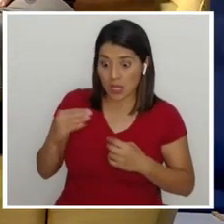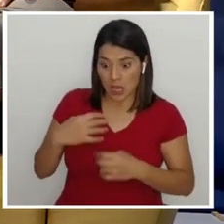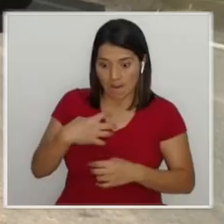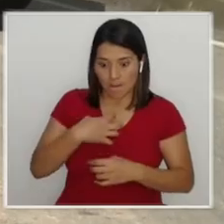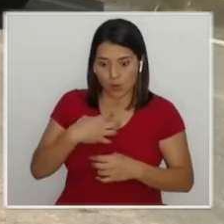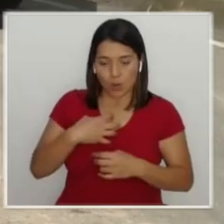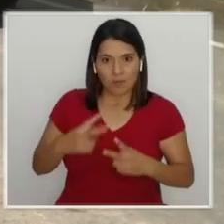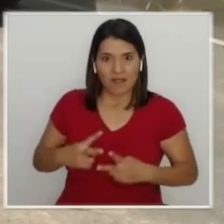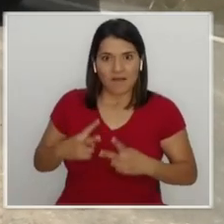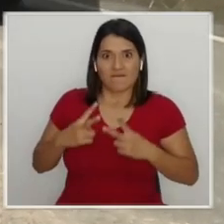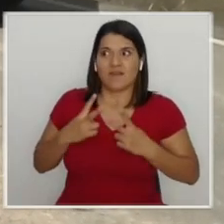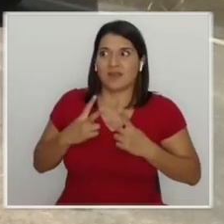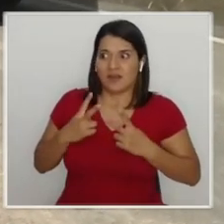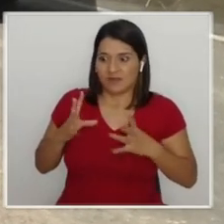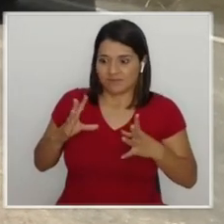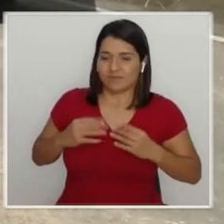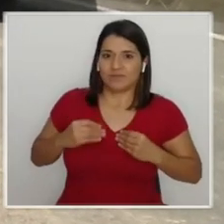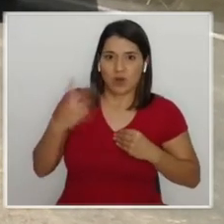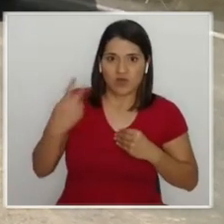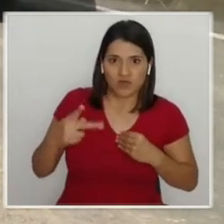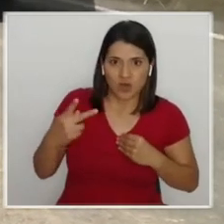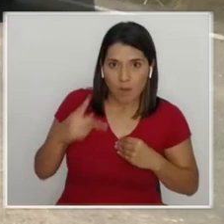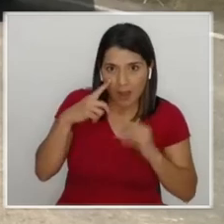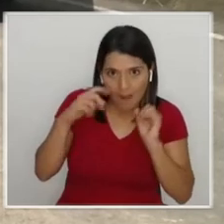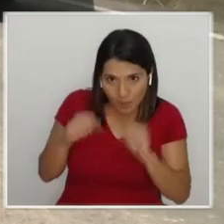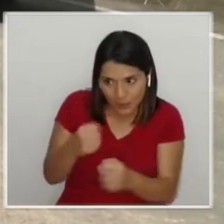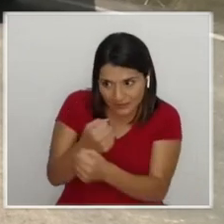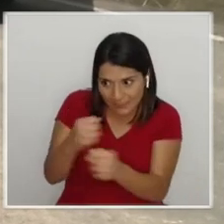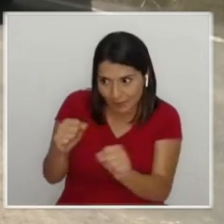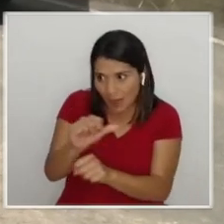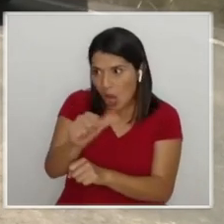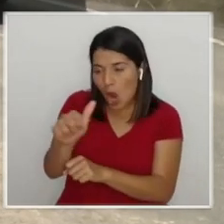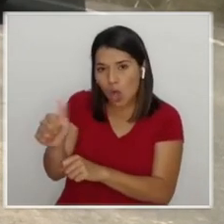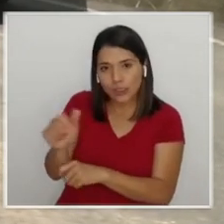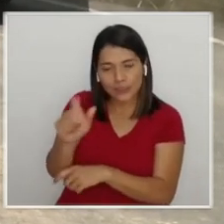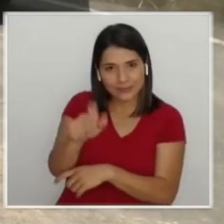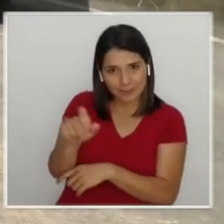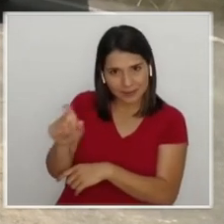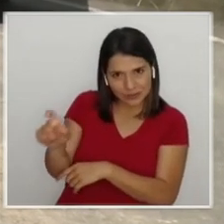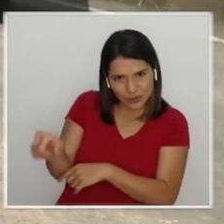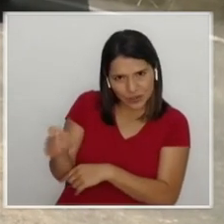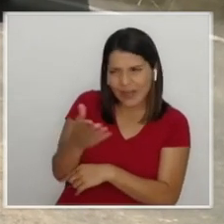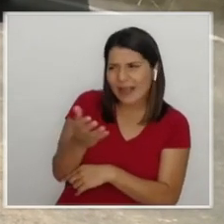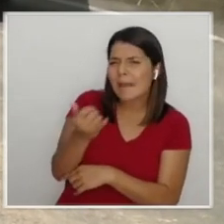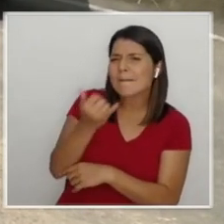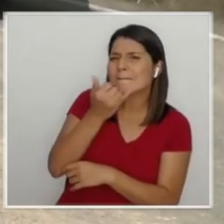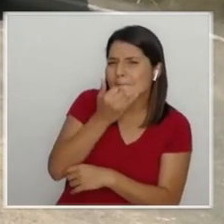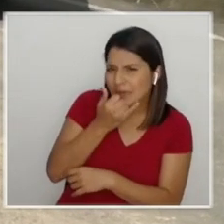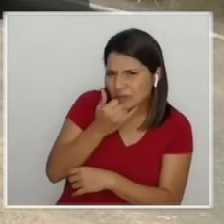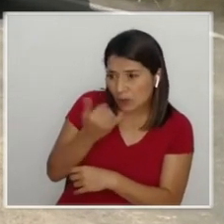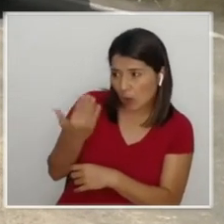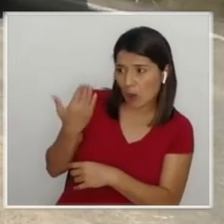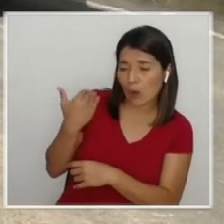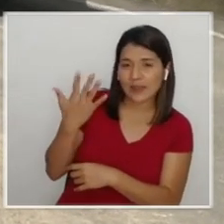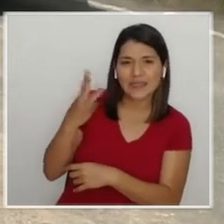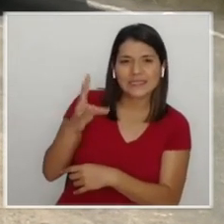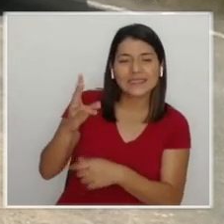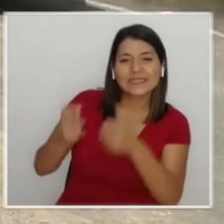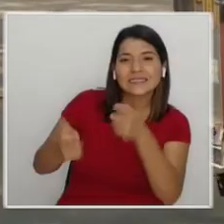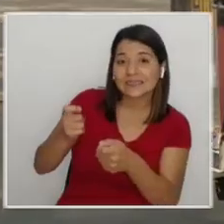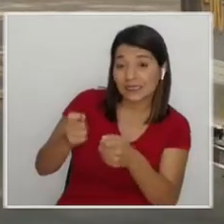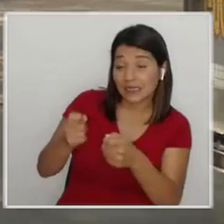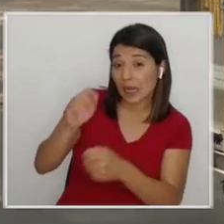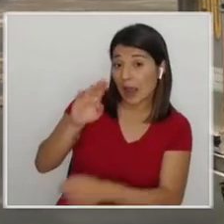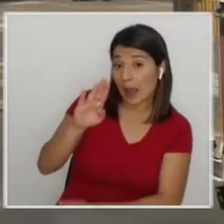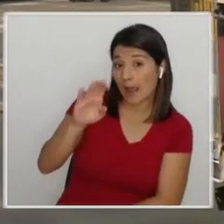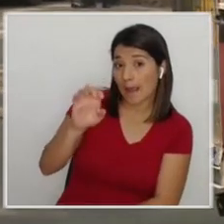poder salvar a esa persona. ¿Qué pasó aquel 17 de septiembre, Bernie? Bueno, tengo entendido que usted fue una